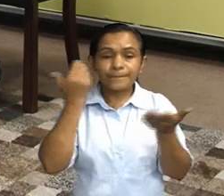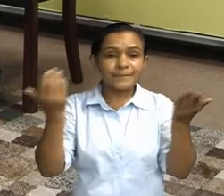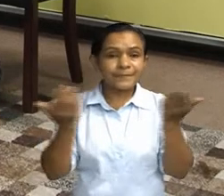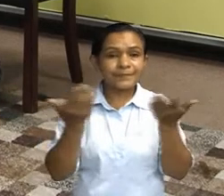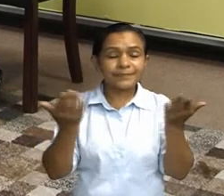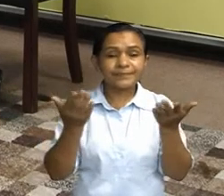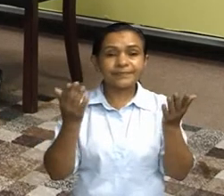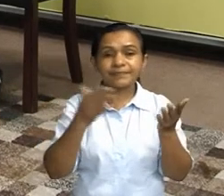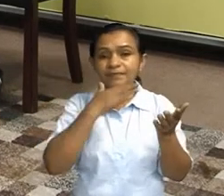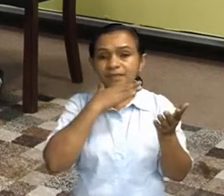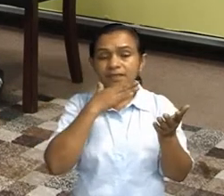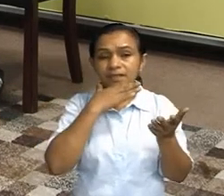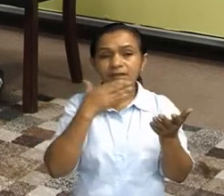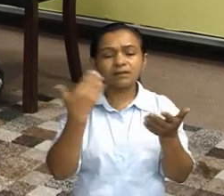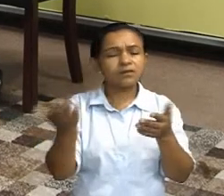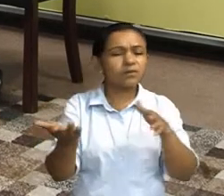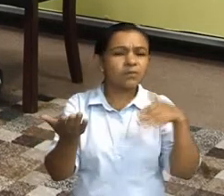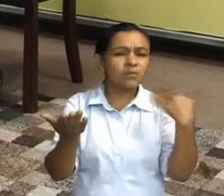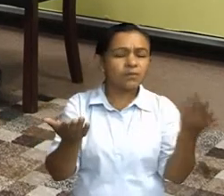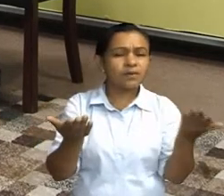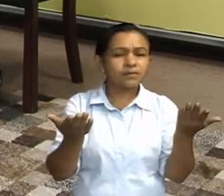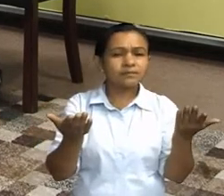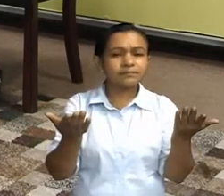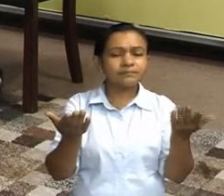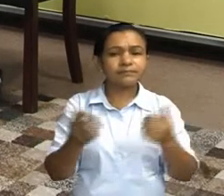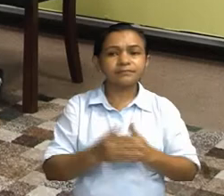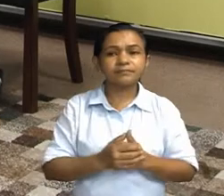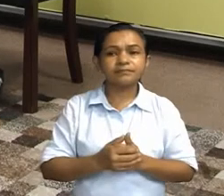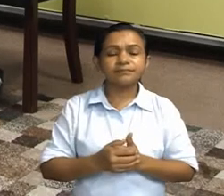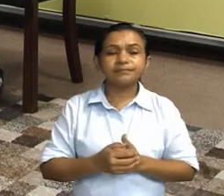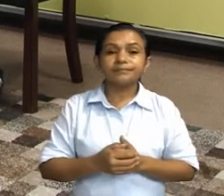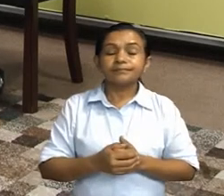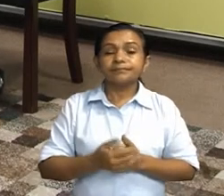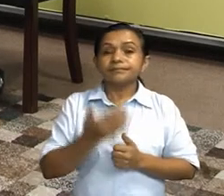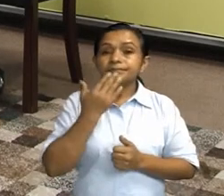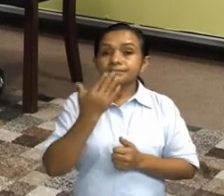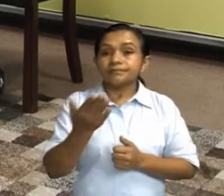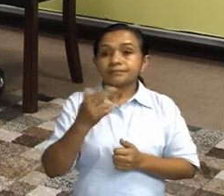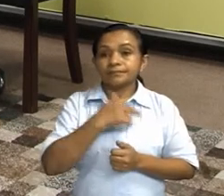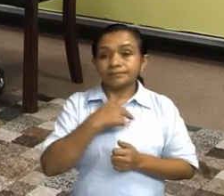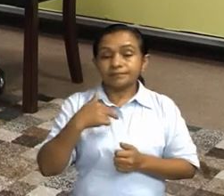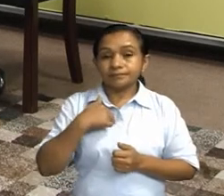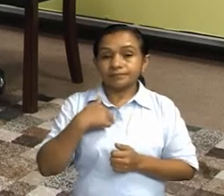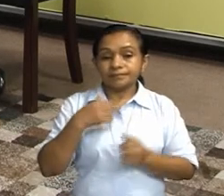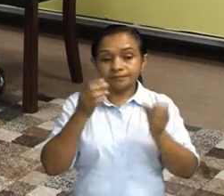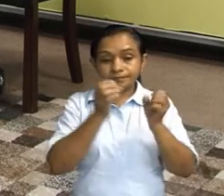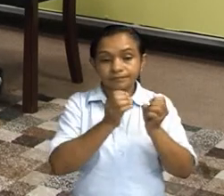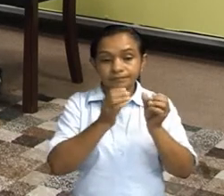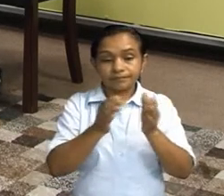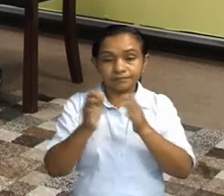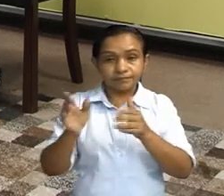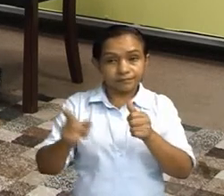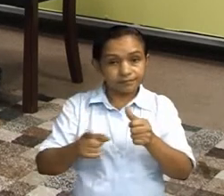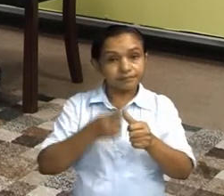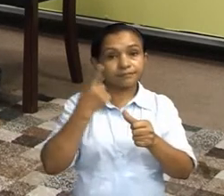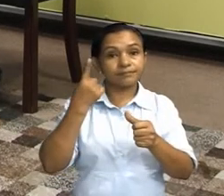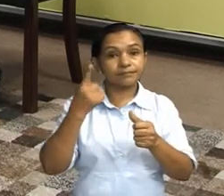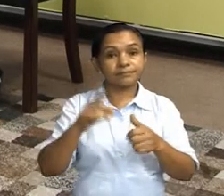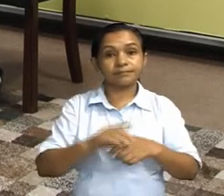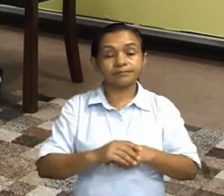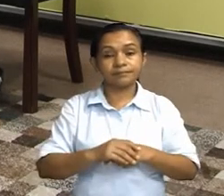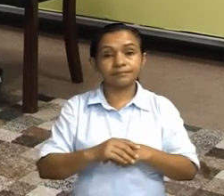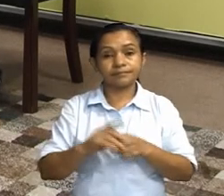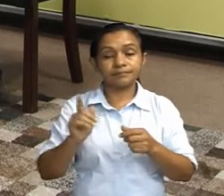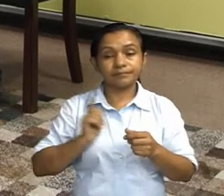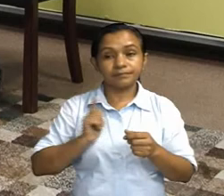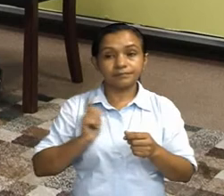muy severa, pues, ¿cómo se procede? Bueno, primero habría que clasificarla, es lo primero. Tiene una